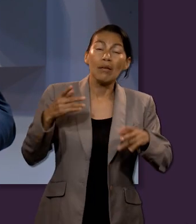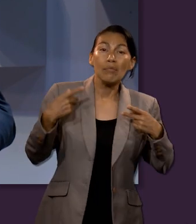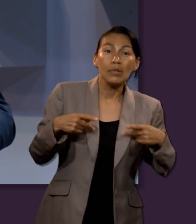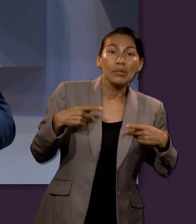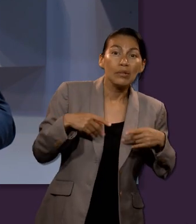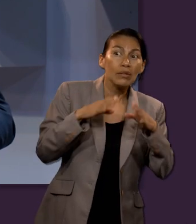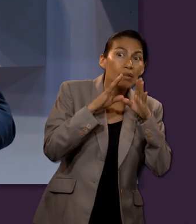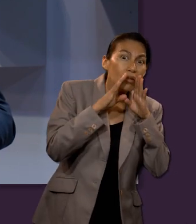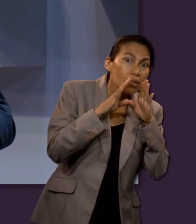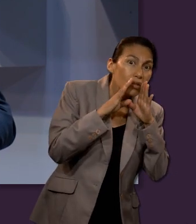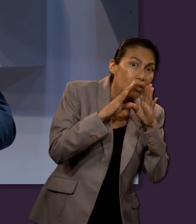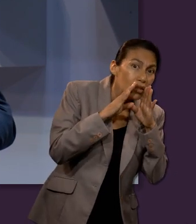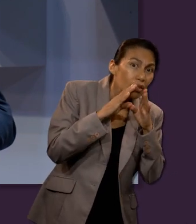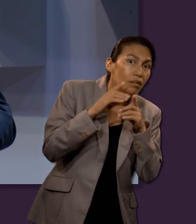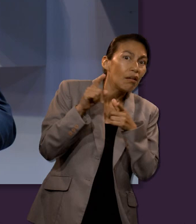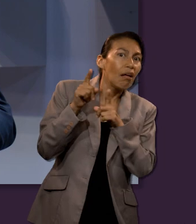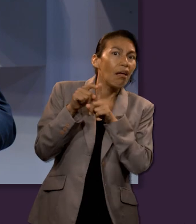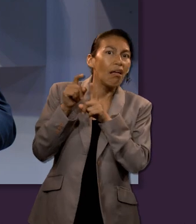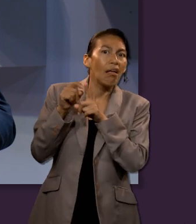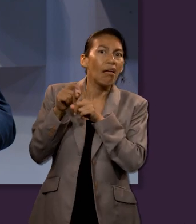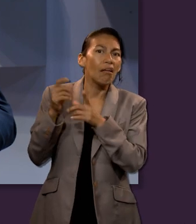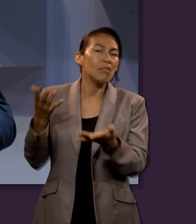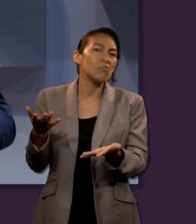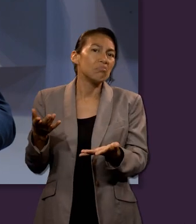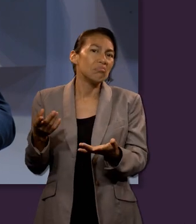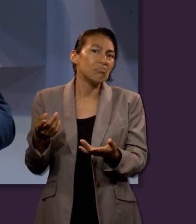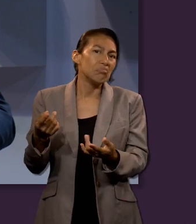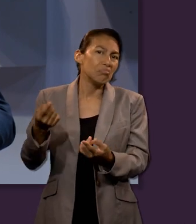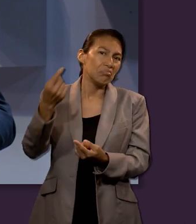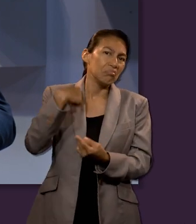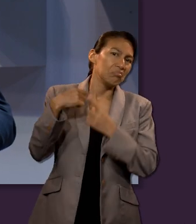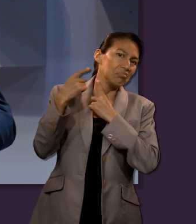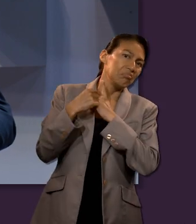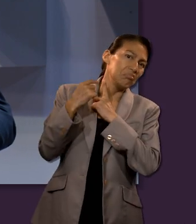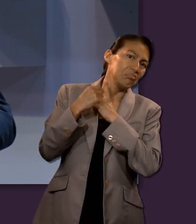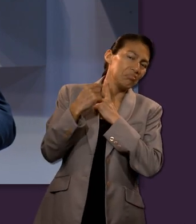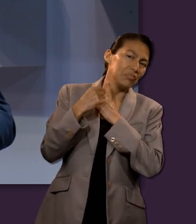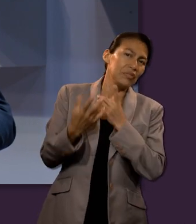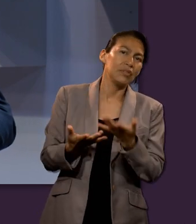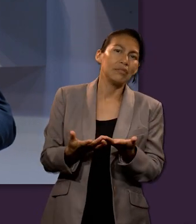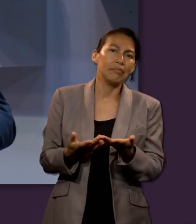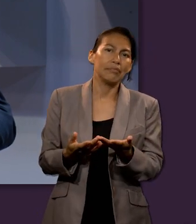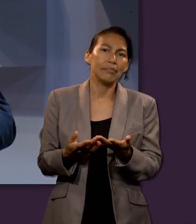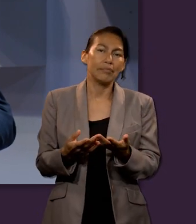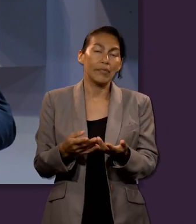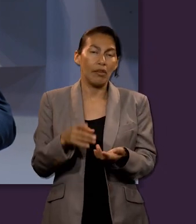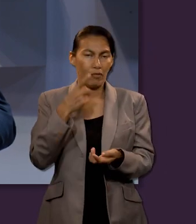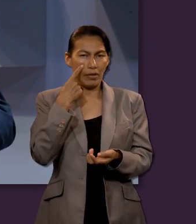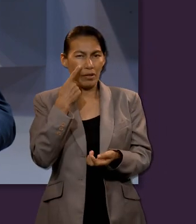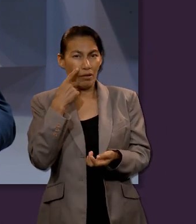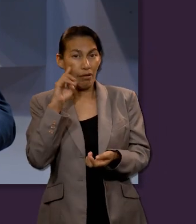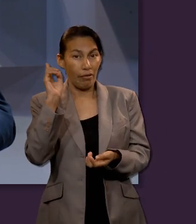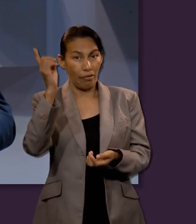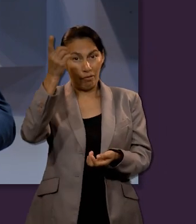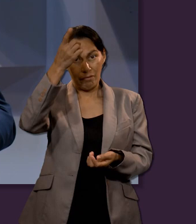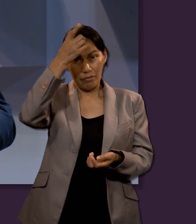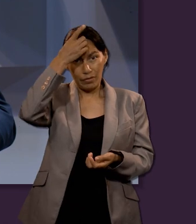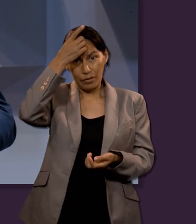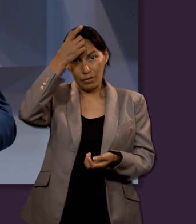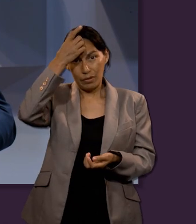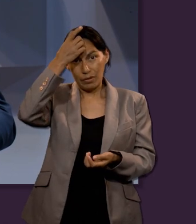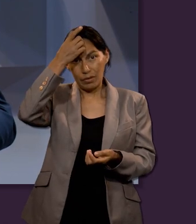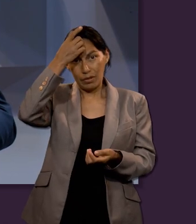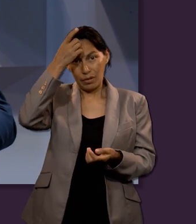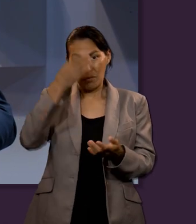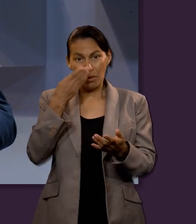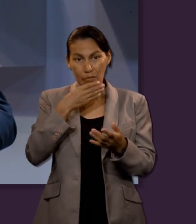critican nos se burlan de nosotros y david en el